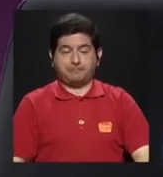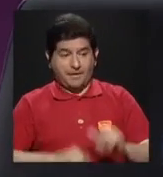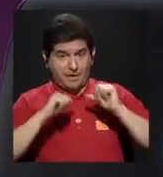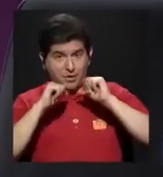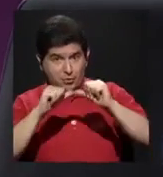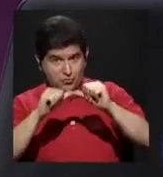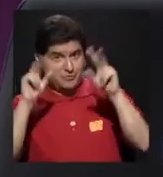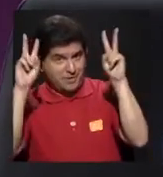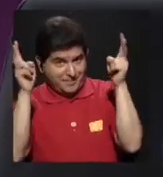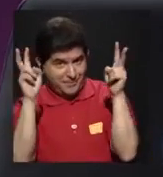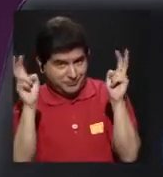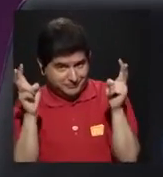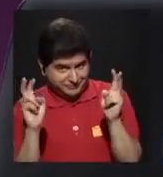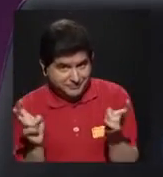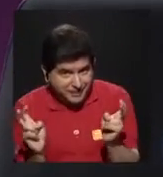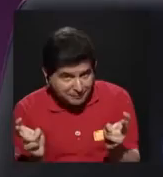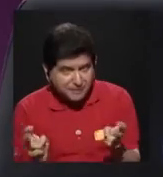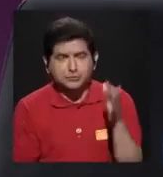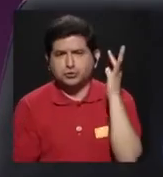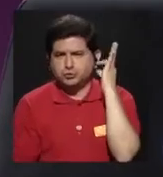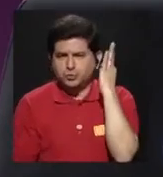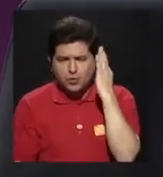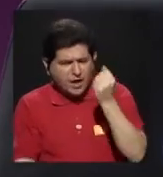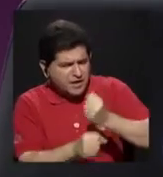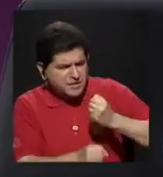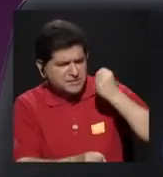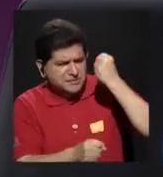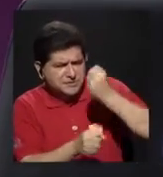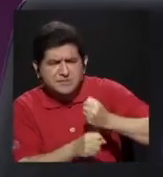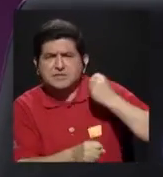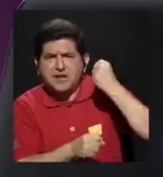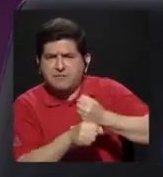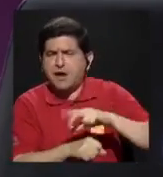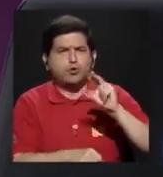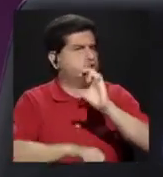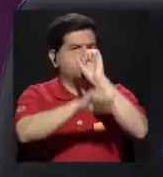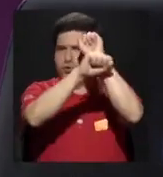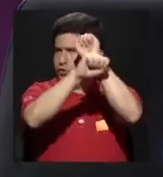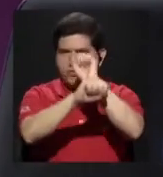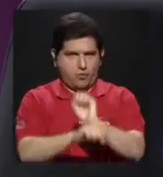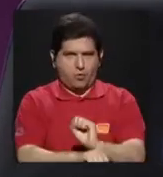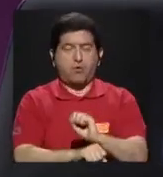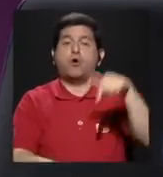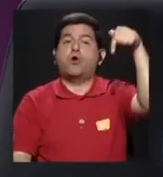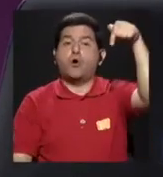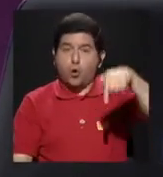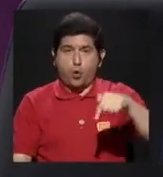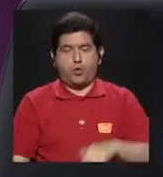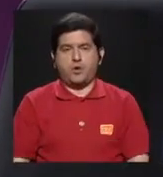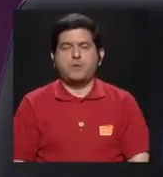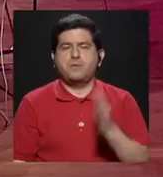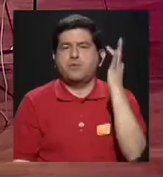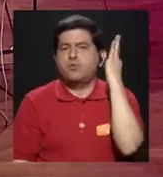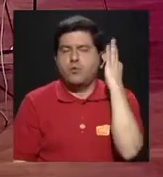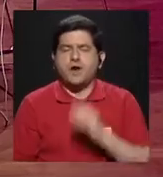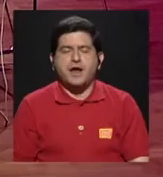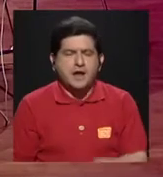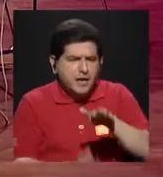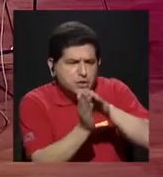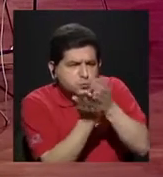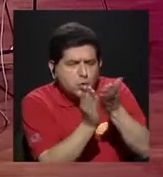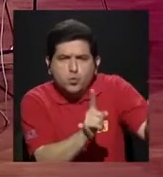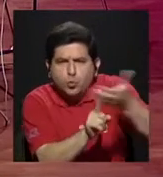Continuamos con estos temas de mujeres dedicadas a labores no tradicionales. Hoy con mujeres